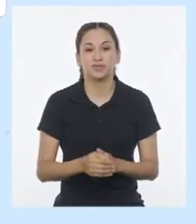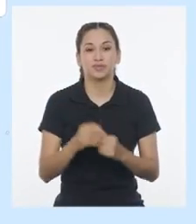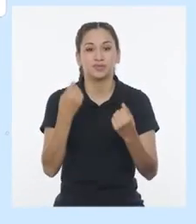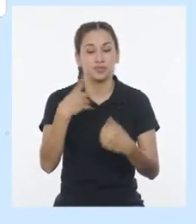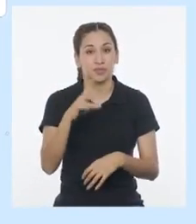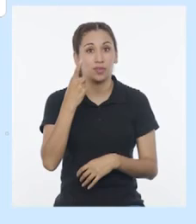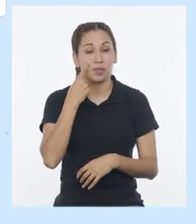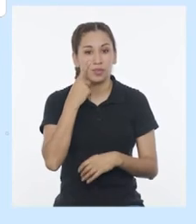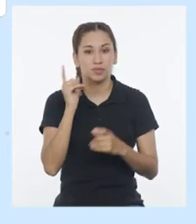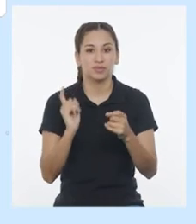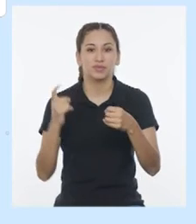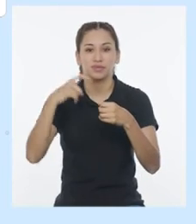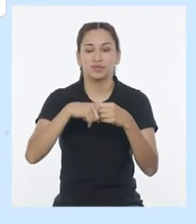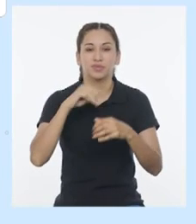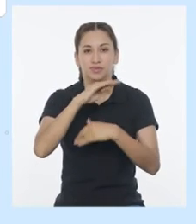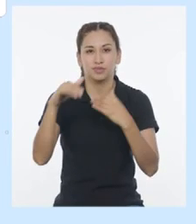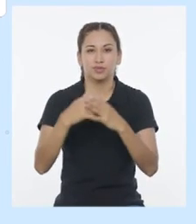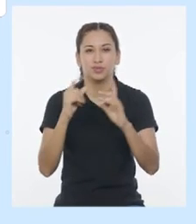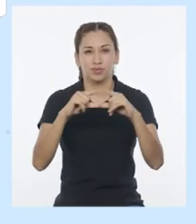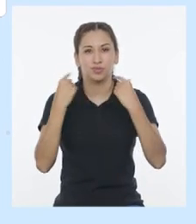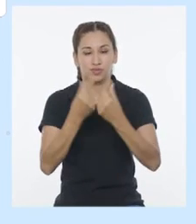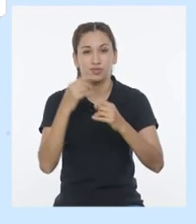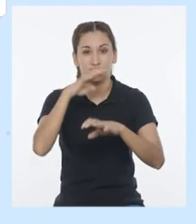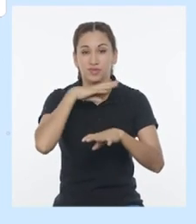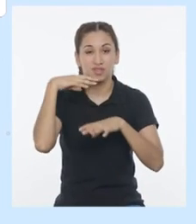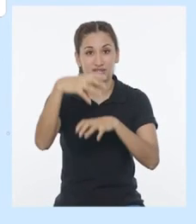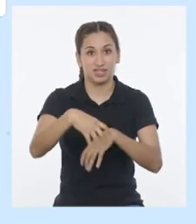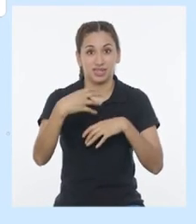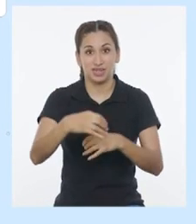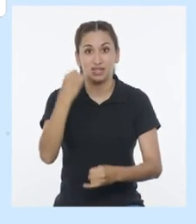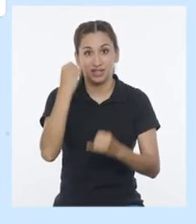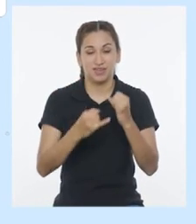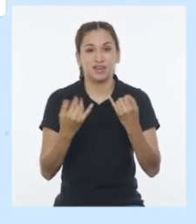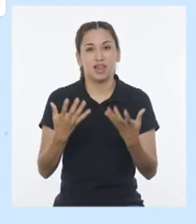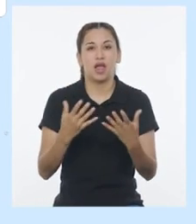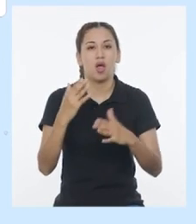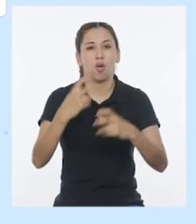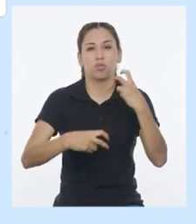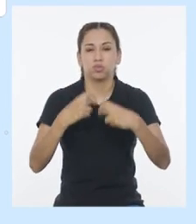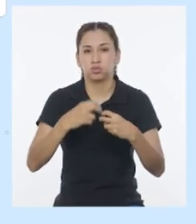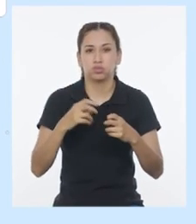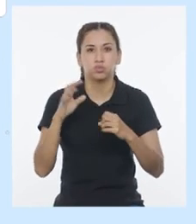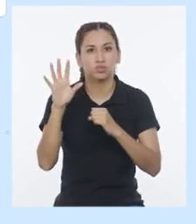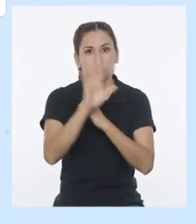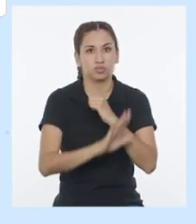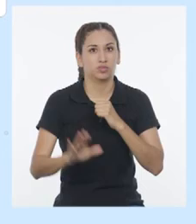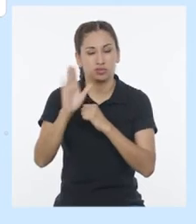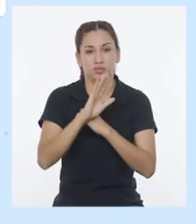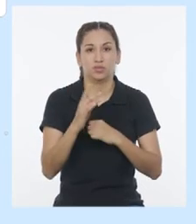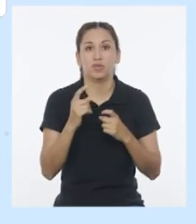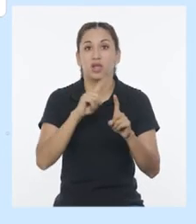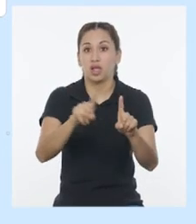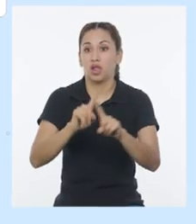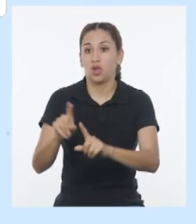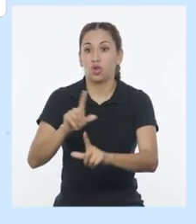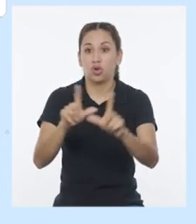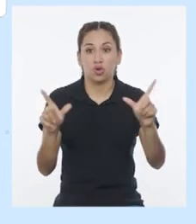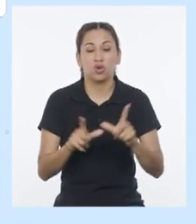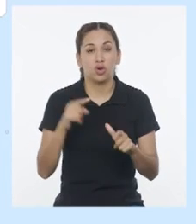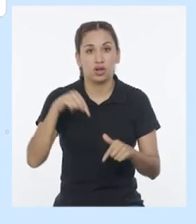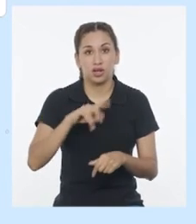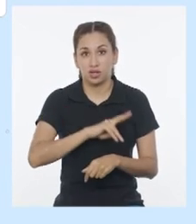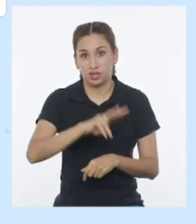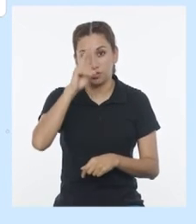la participación de las rondas campesinas ante el problema de la inseguridad ciudadana en algunos ámbitos de la zona rural de nuestro país